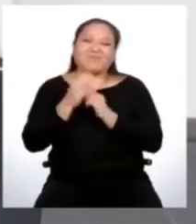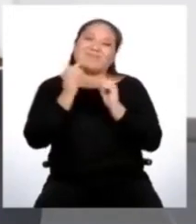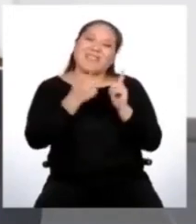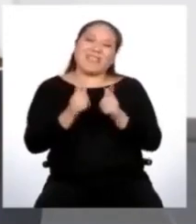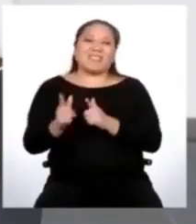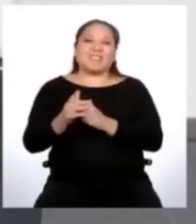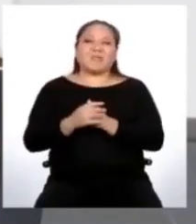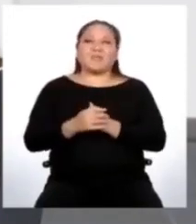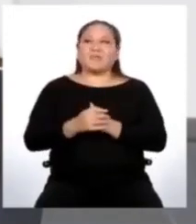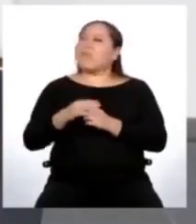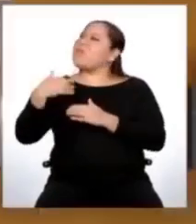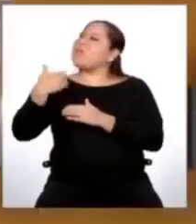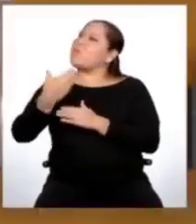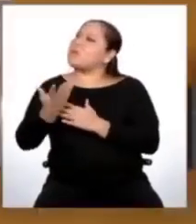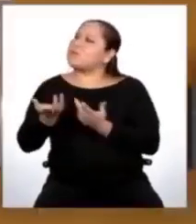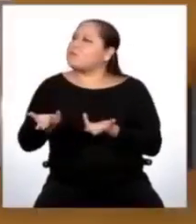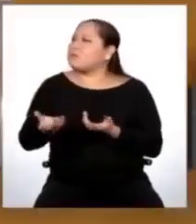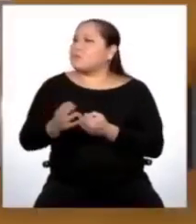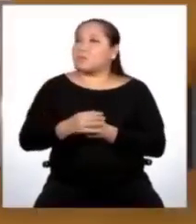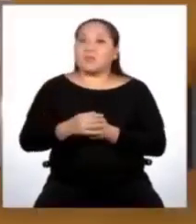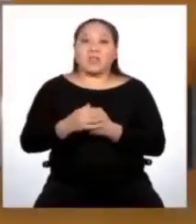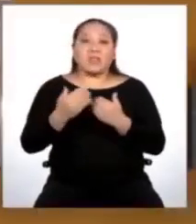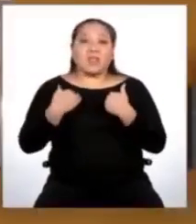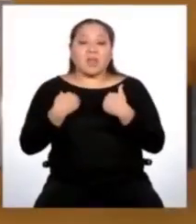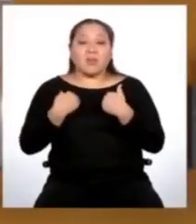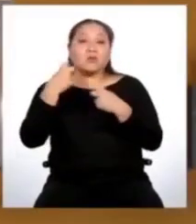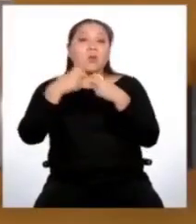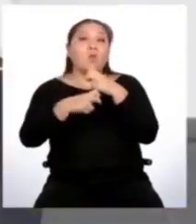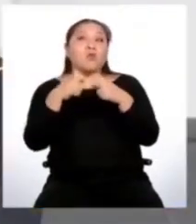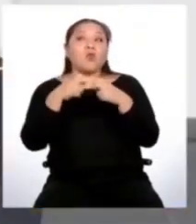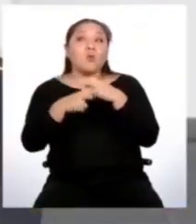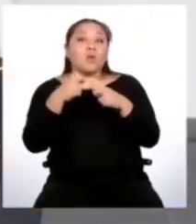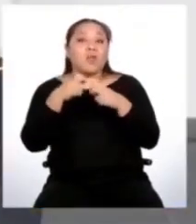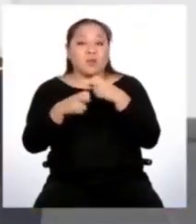Listo. ¿Qué viene después? Tenemos el nudo de la historia.